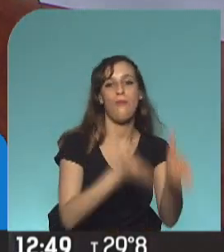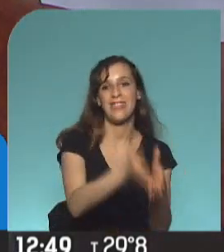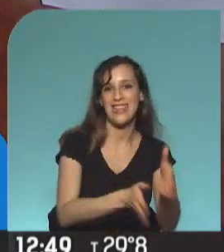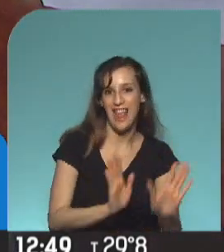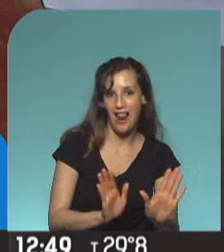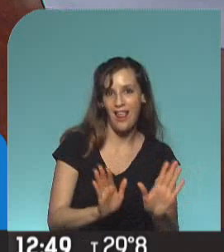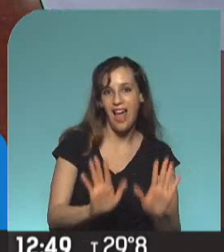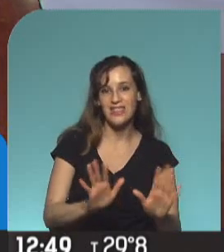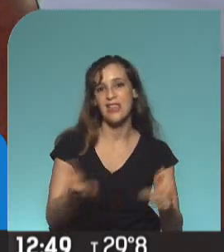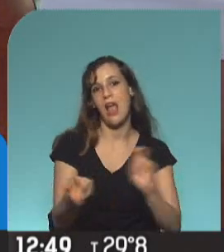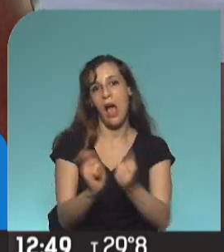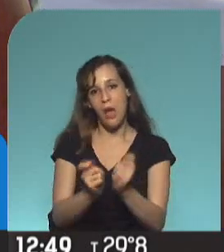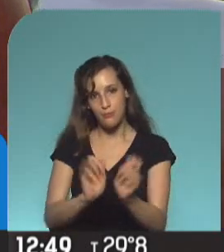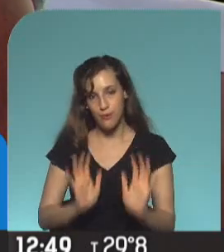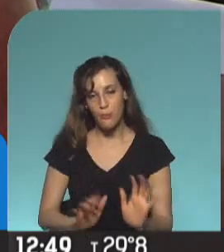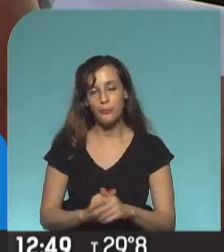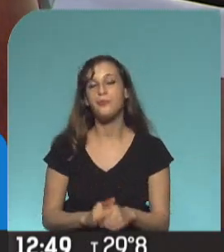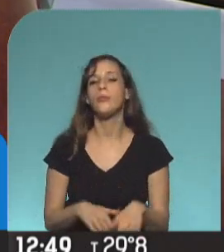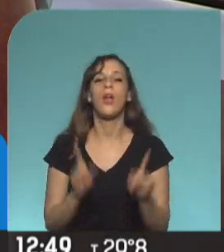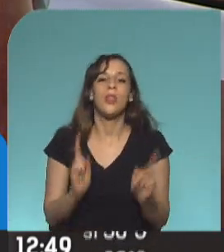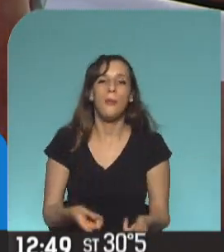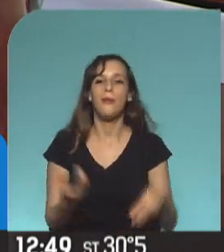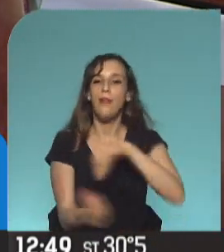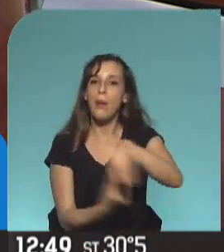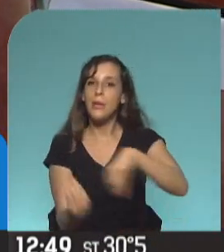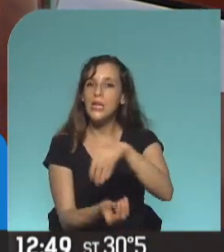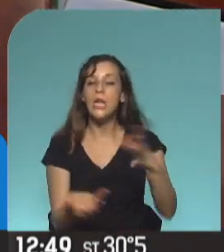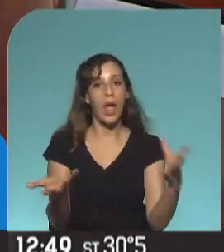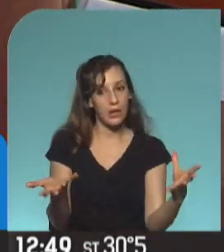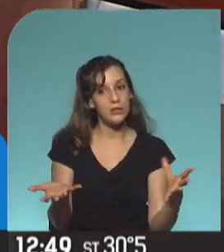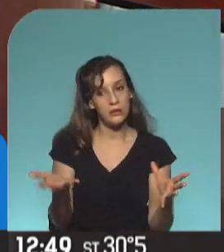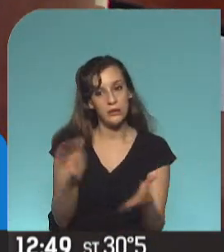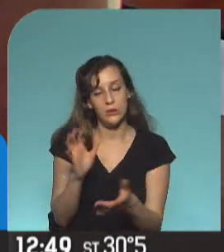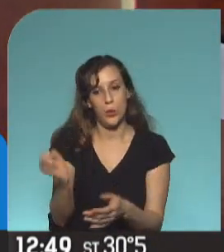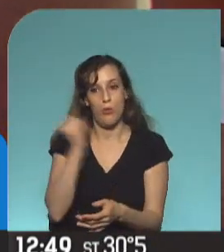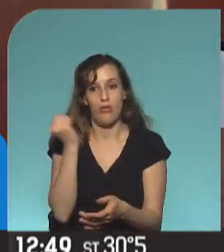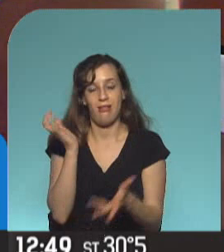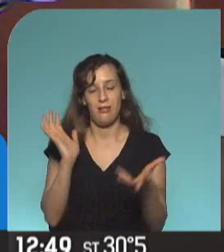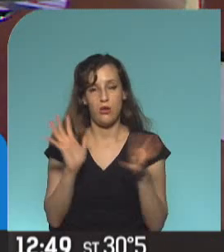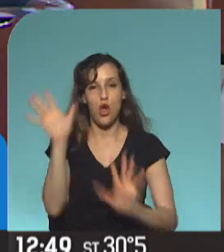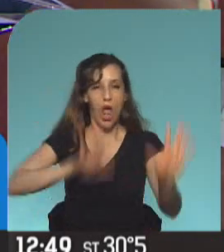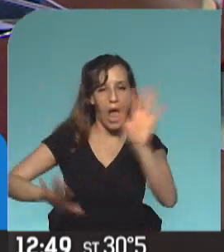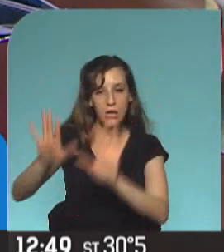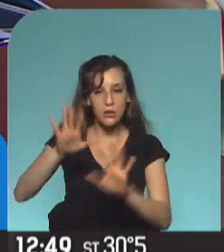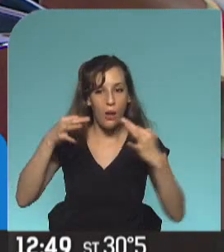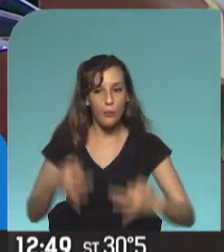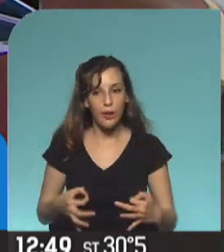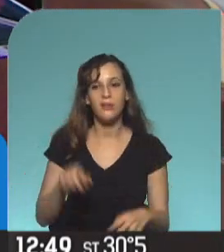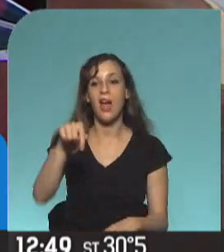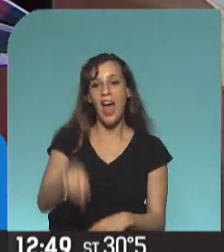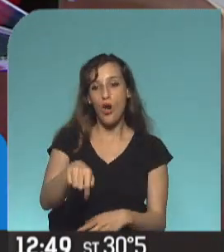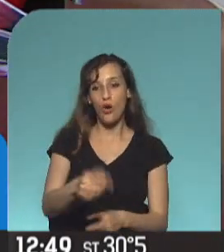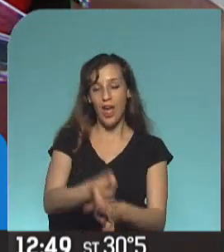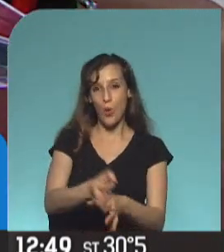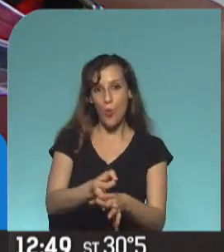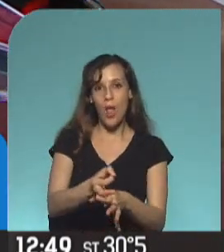alumnos, para las familias también. Para las también familias, porque organizarse también va a ser otra cosa. O sea, la escuela por ahora no puede garantizar la guarda